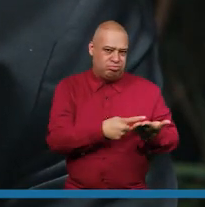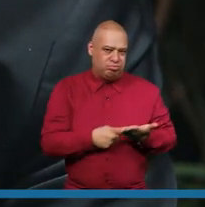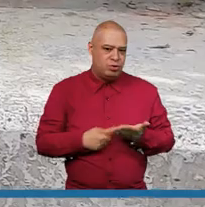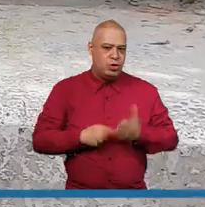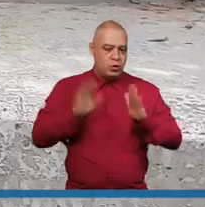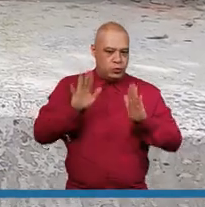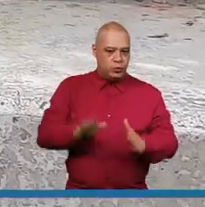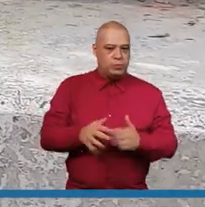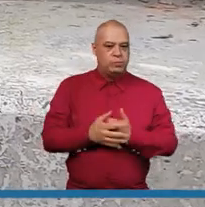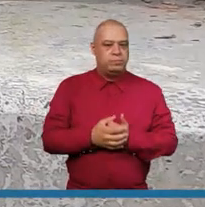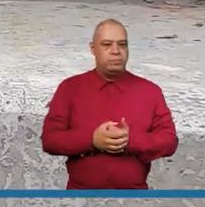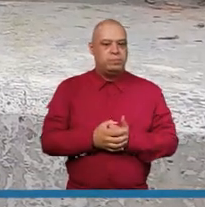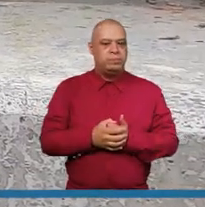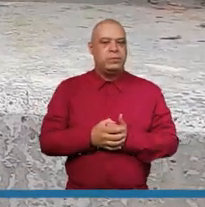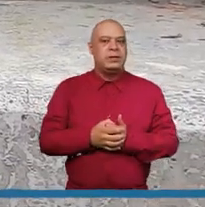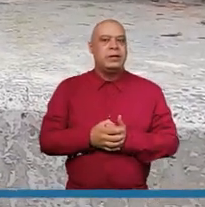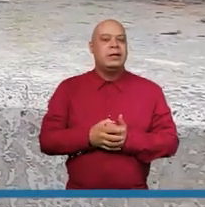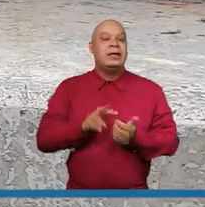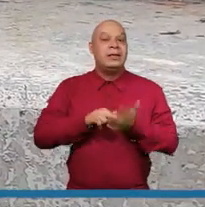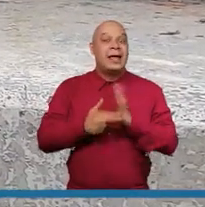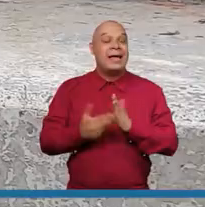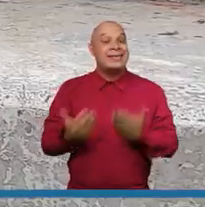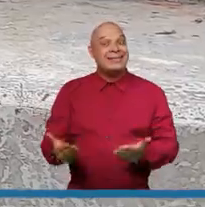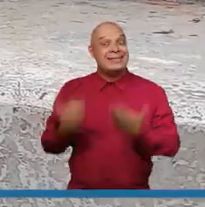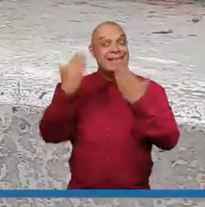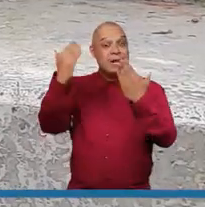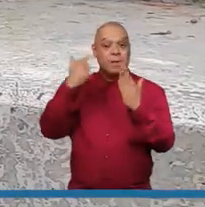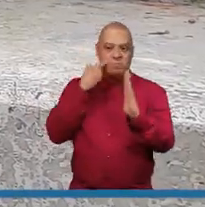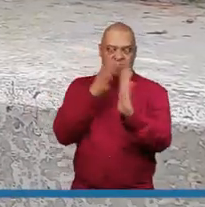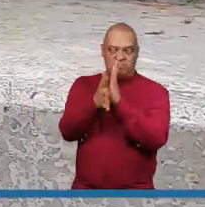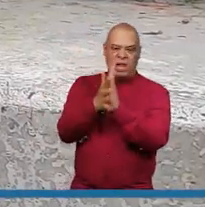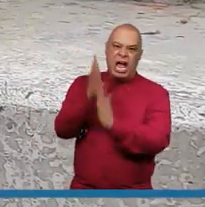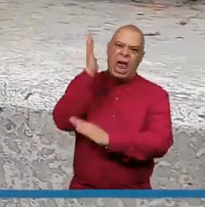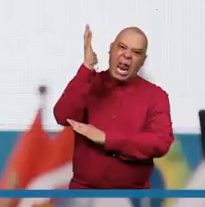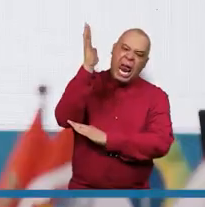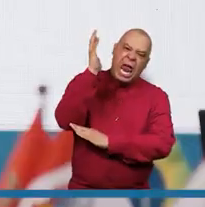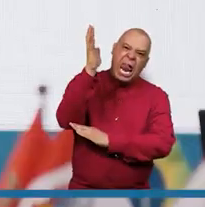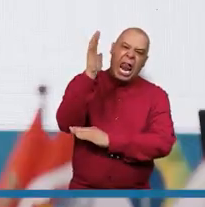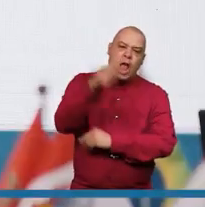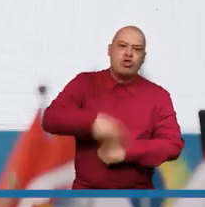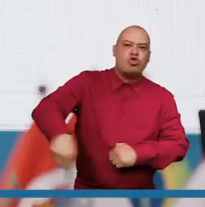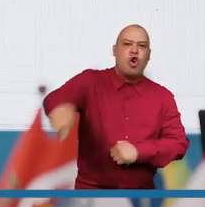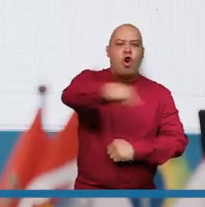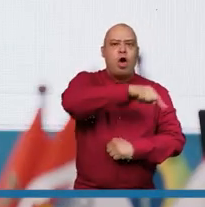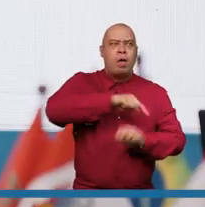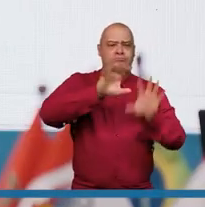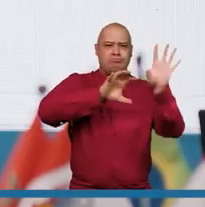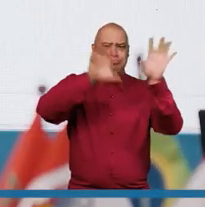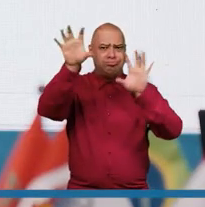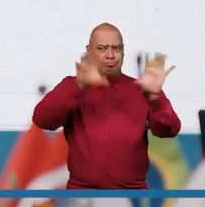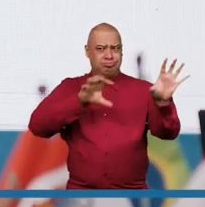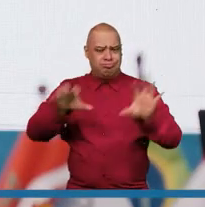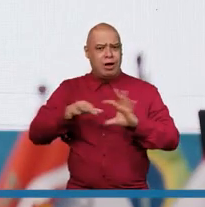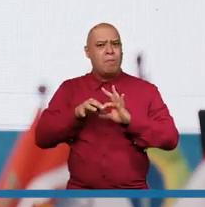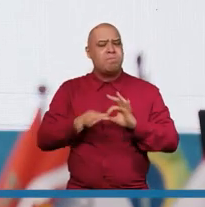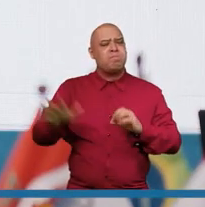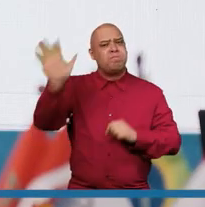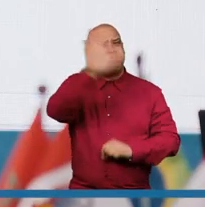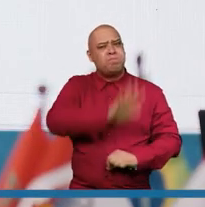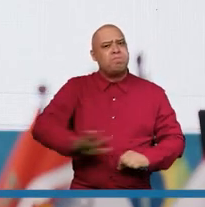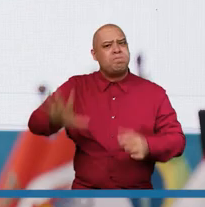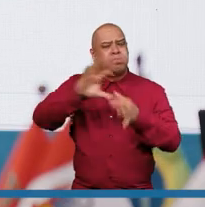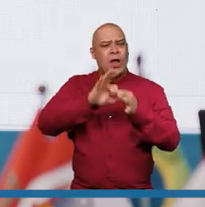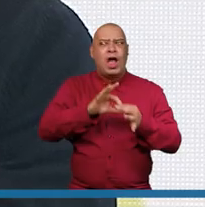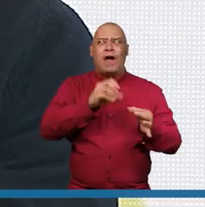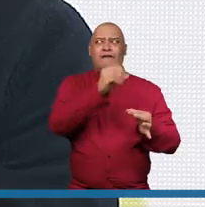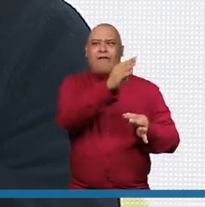de la gobernabilidad, que es la que va a permitir llevar el discurso a los entes multilaterales, que son esos bancos y